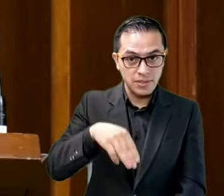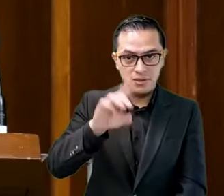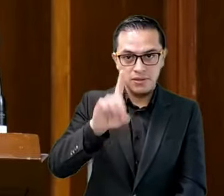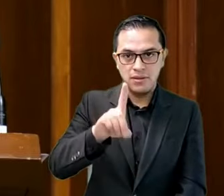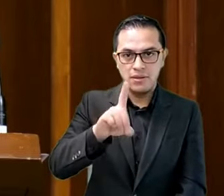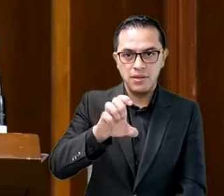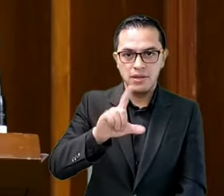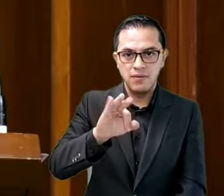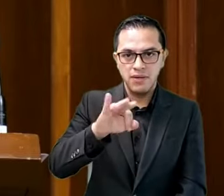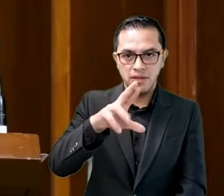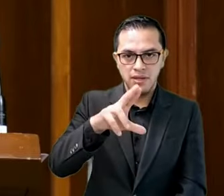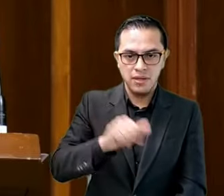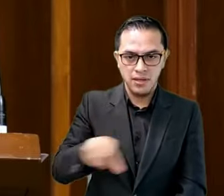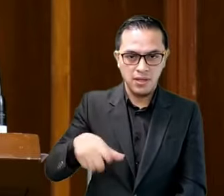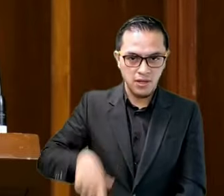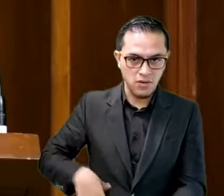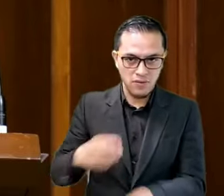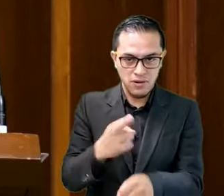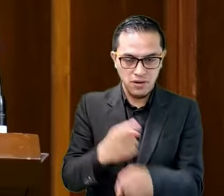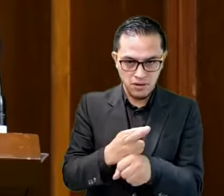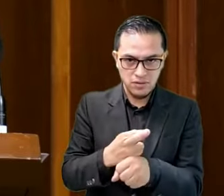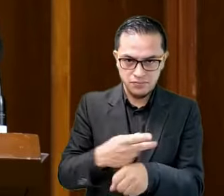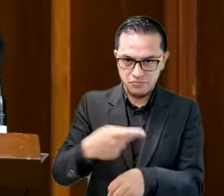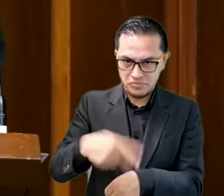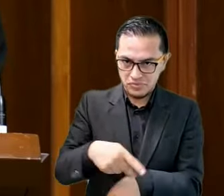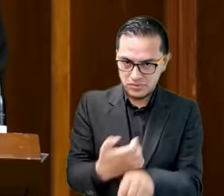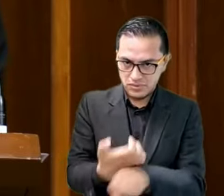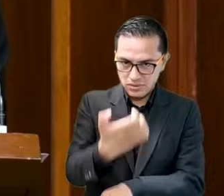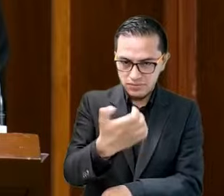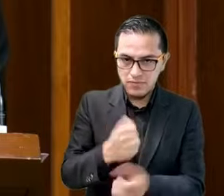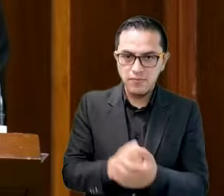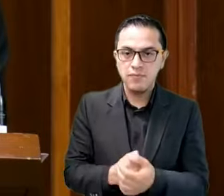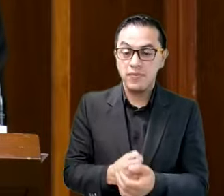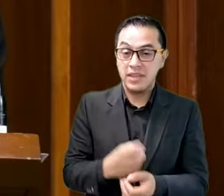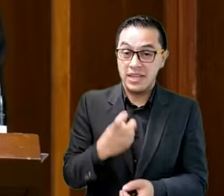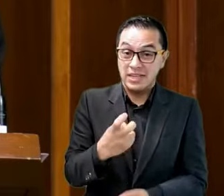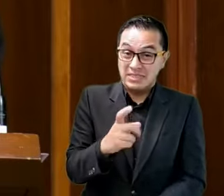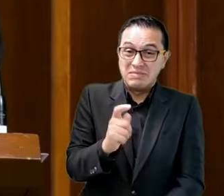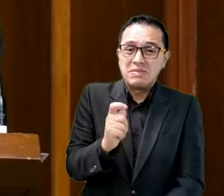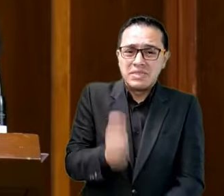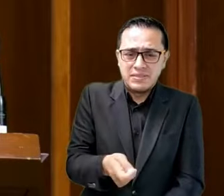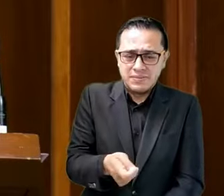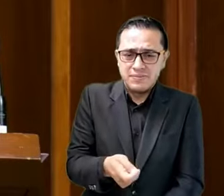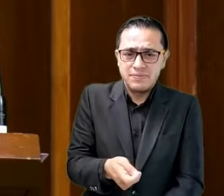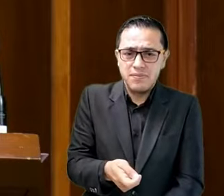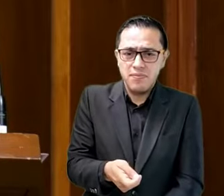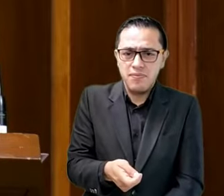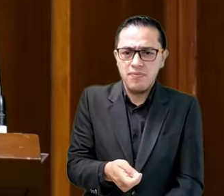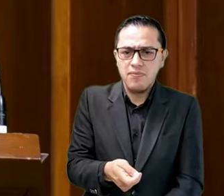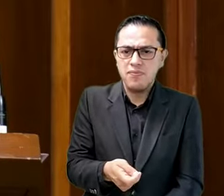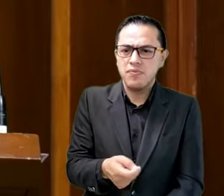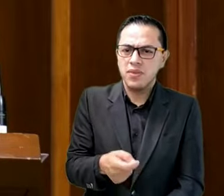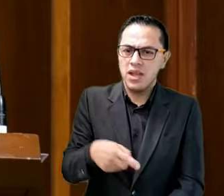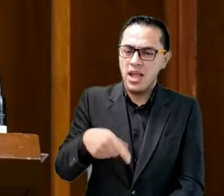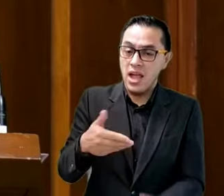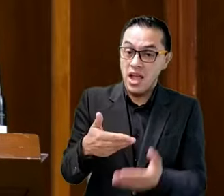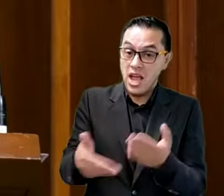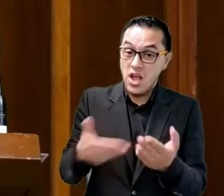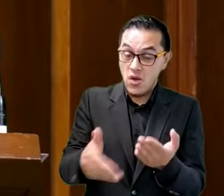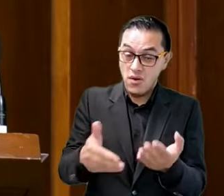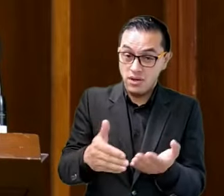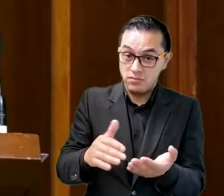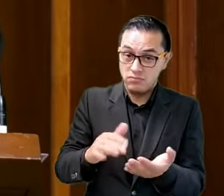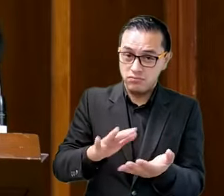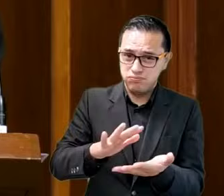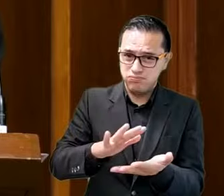Gómez gobernadora de nuestra amada entidad representan la consolidación de la transformación